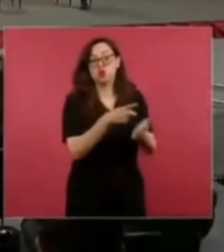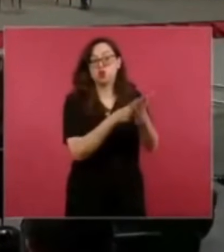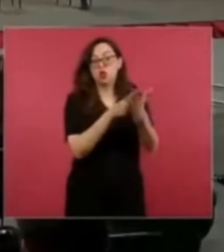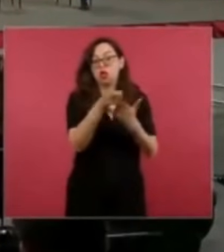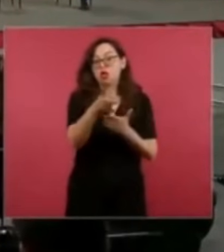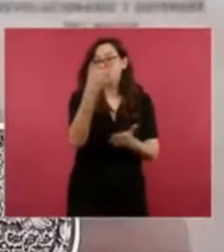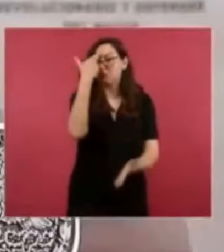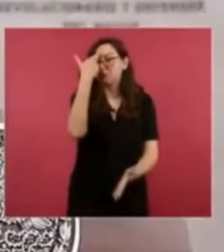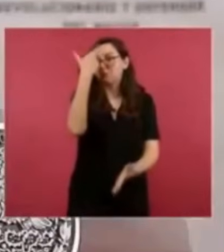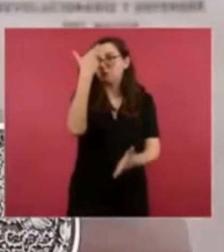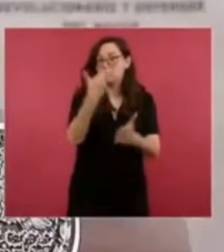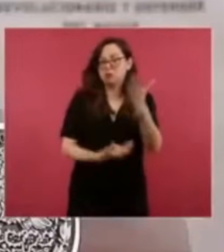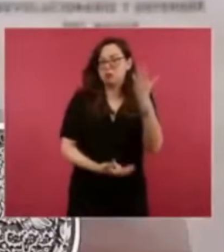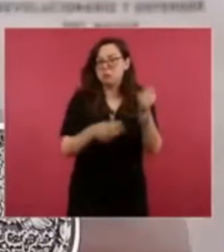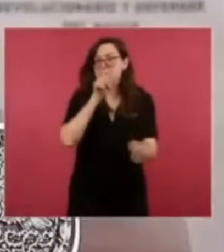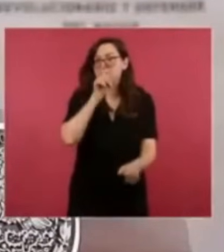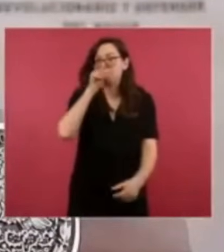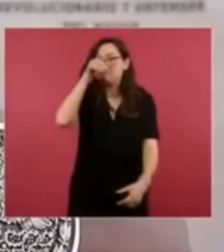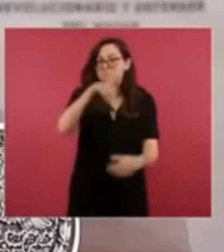leerles